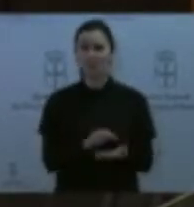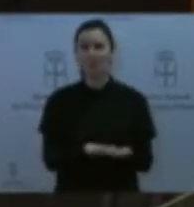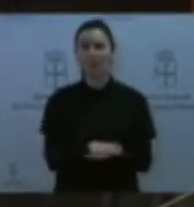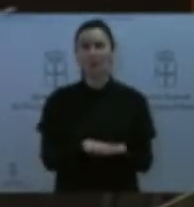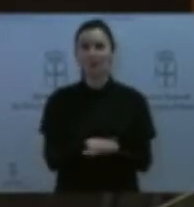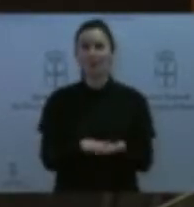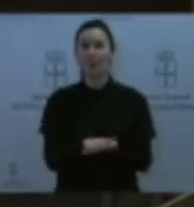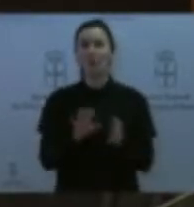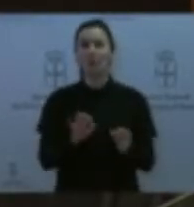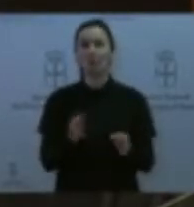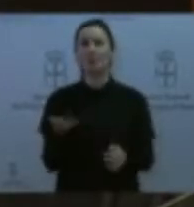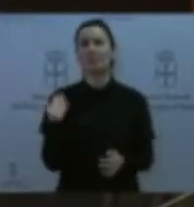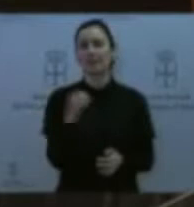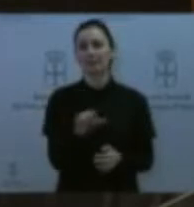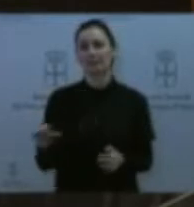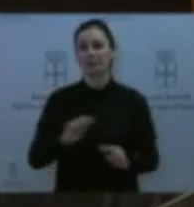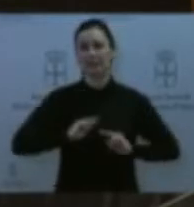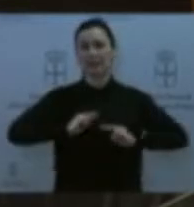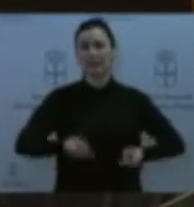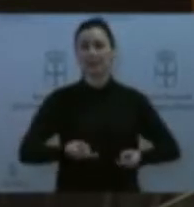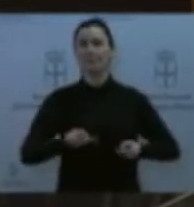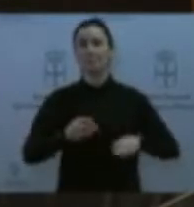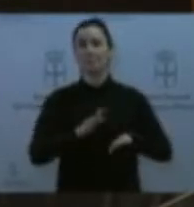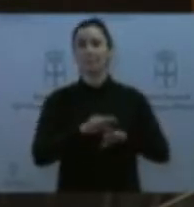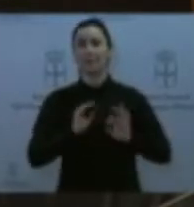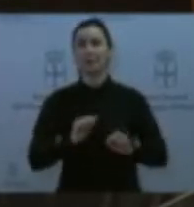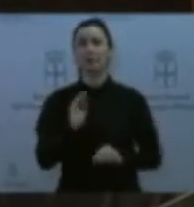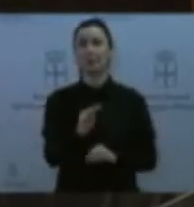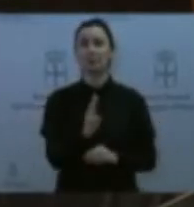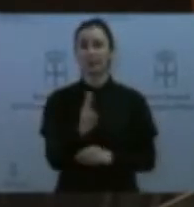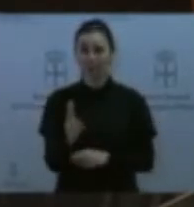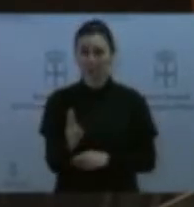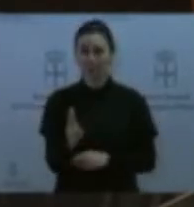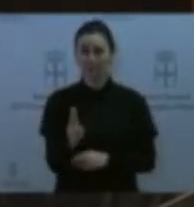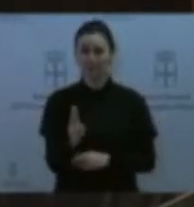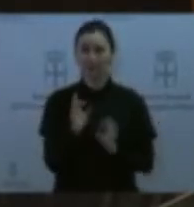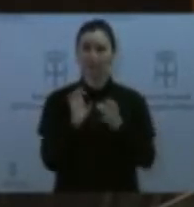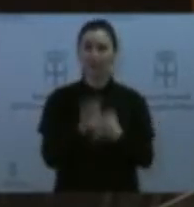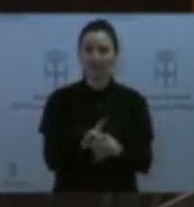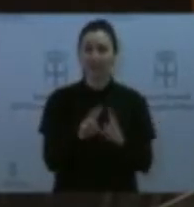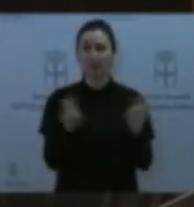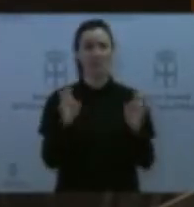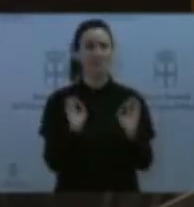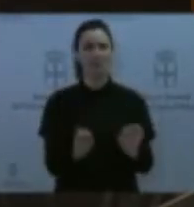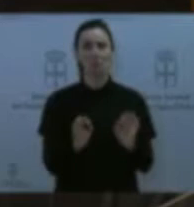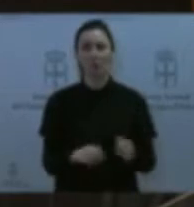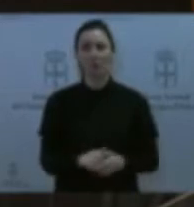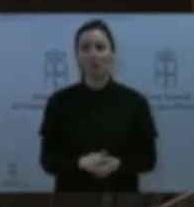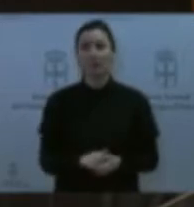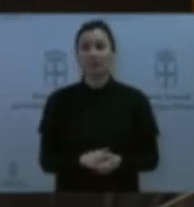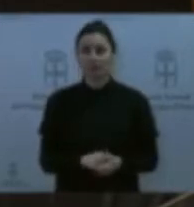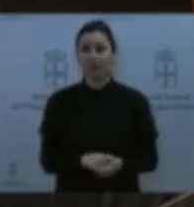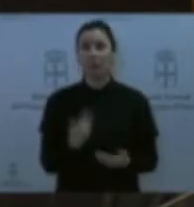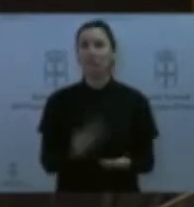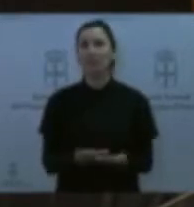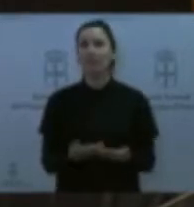a una pregunta del Partido Popular sobre este mismo tema. Leyendo la justificación de la urgencia de la pregunta, probablemente